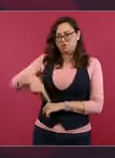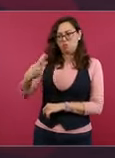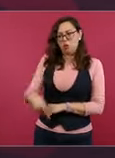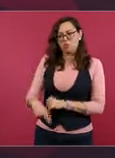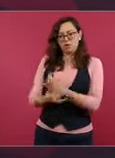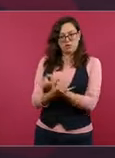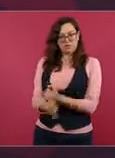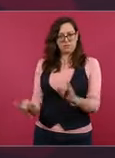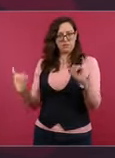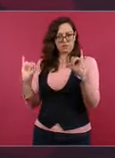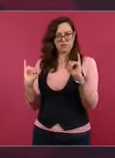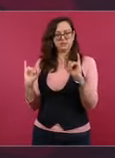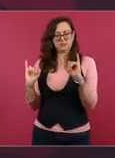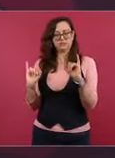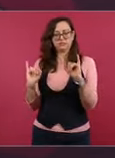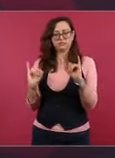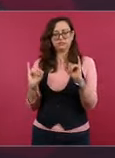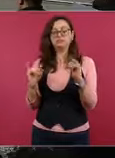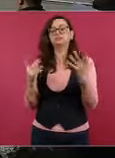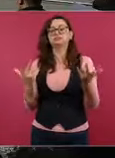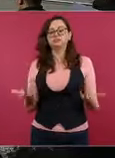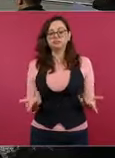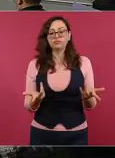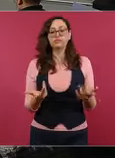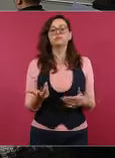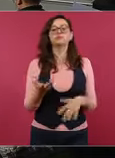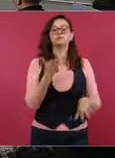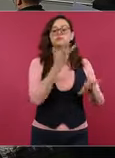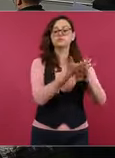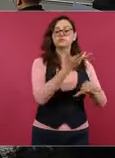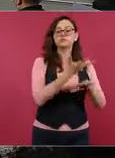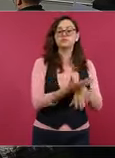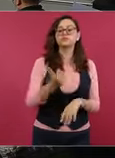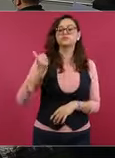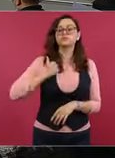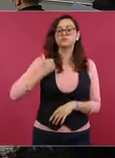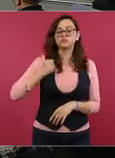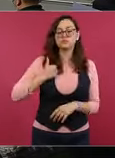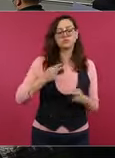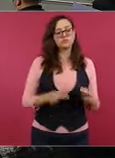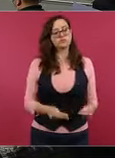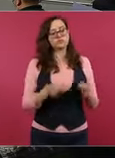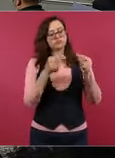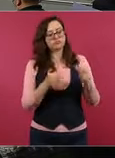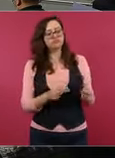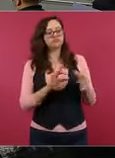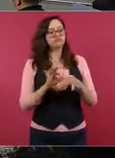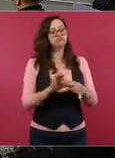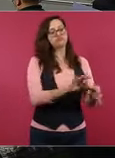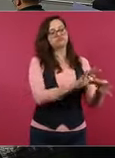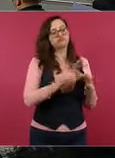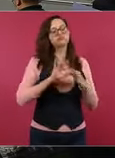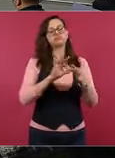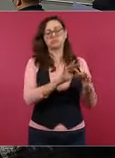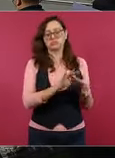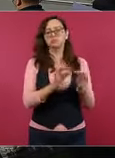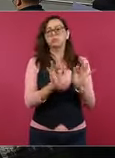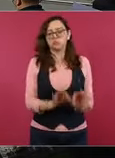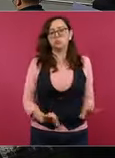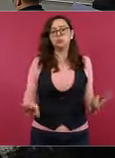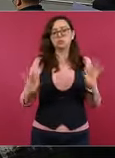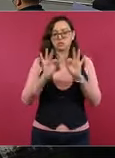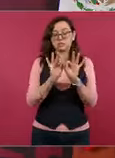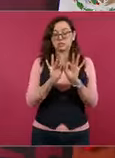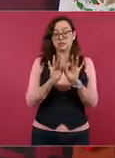Estados Unidos y para Canadá, aunque la relación más importante es con